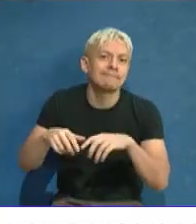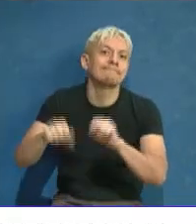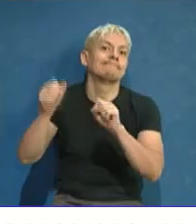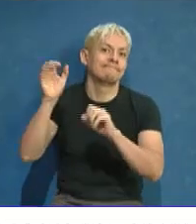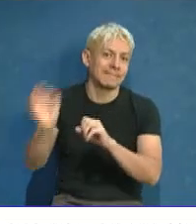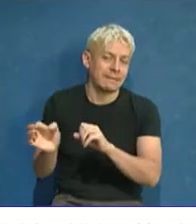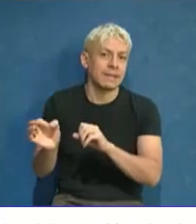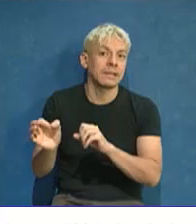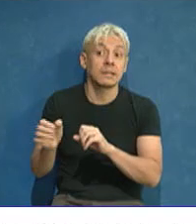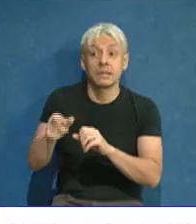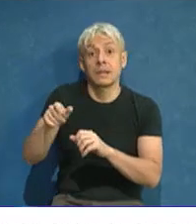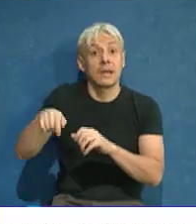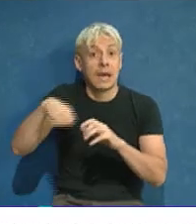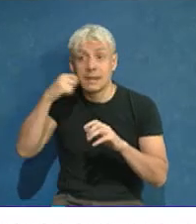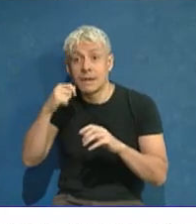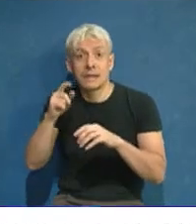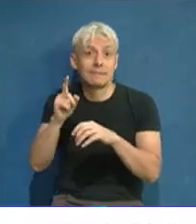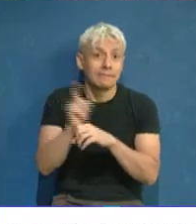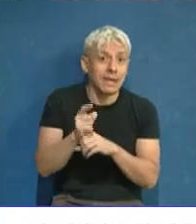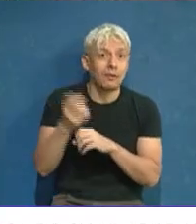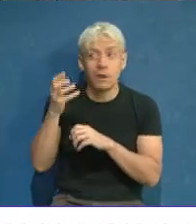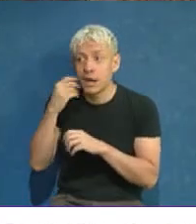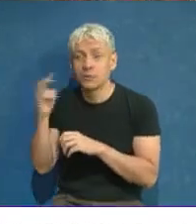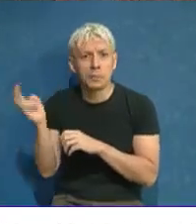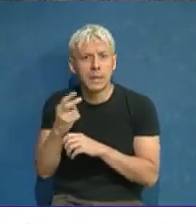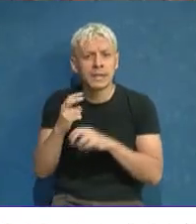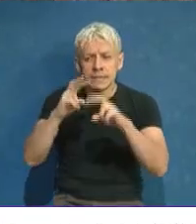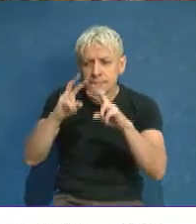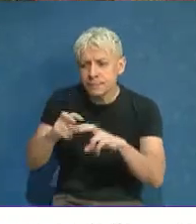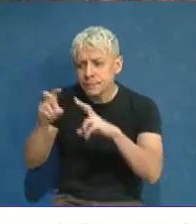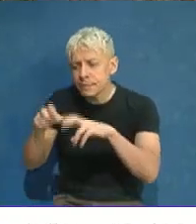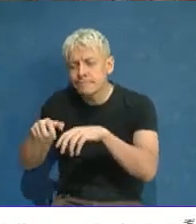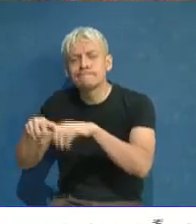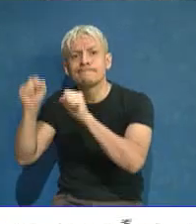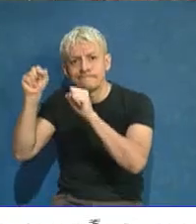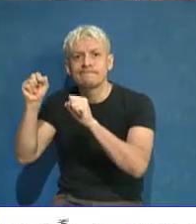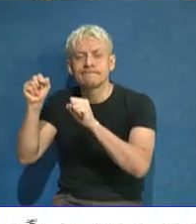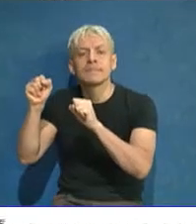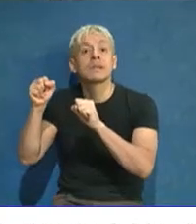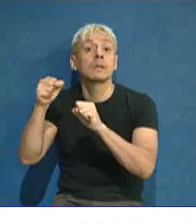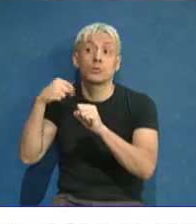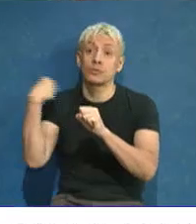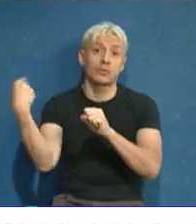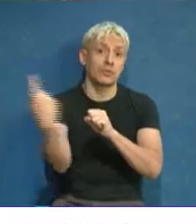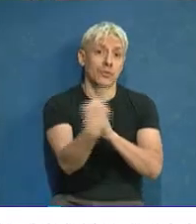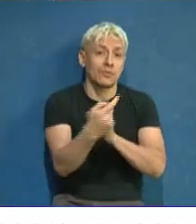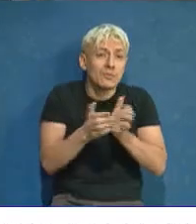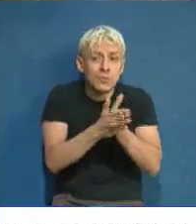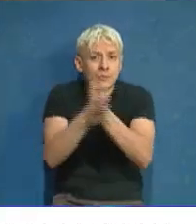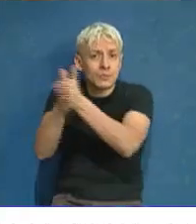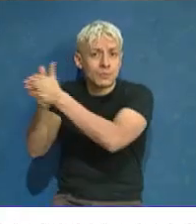que murieron encontrar más pistas acá lo que tenemos que hacer es trabajar entre todos y buscar